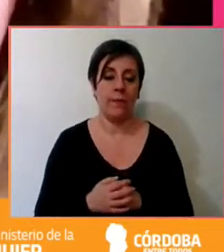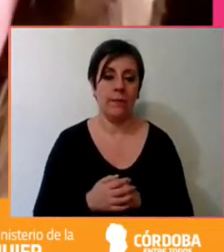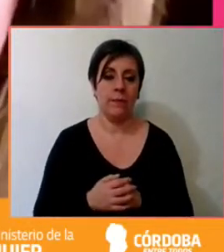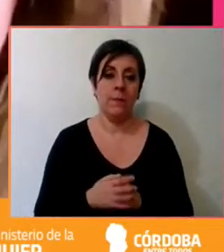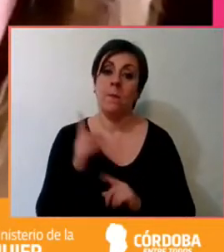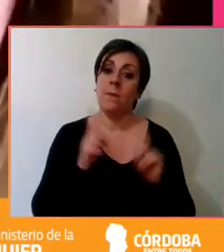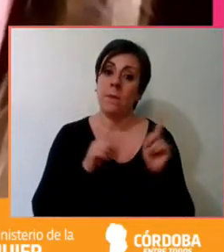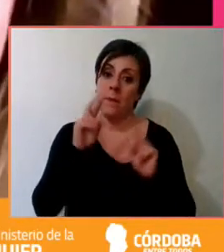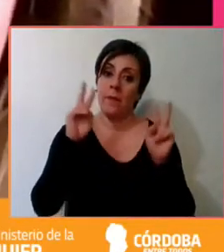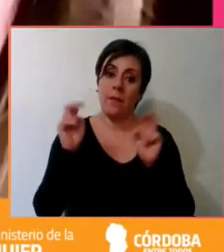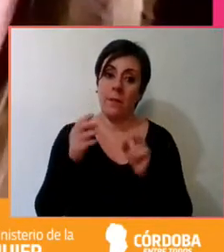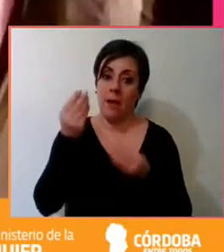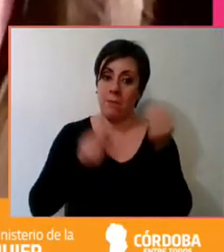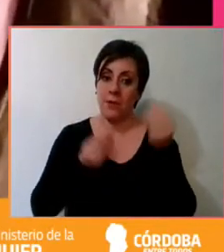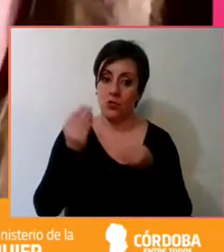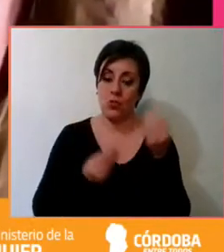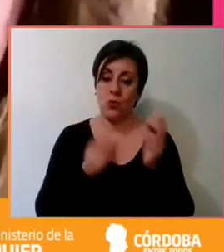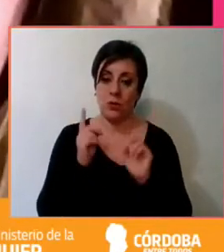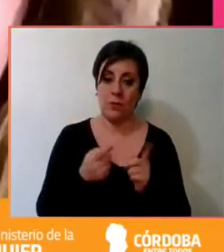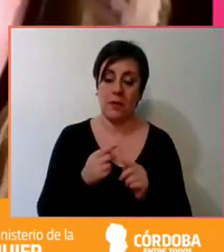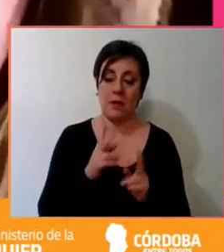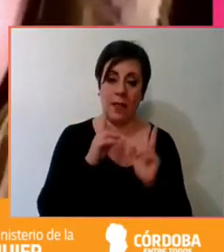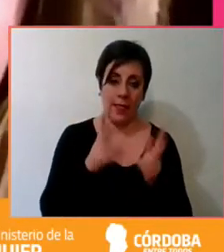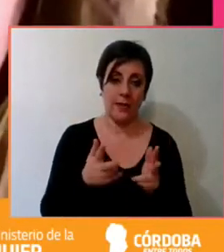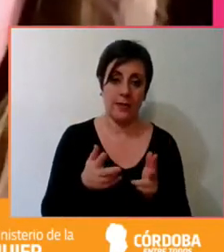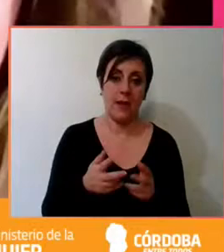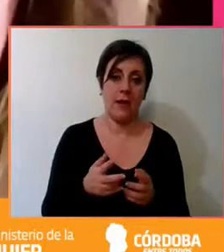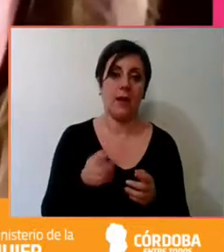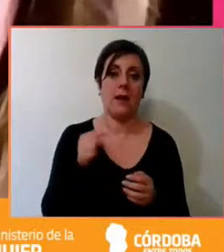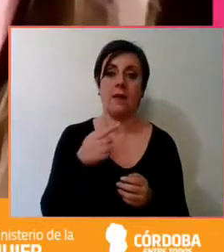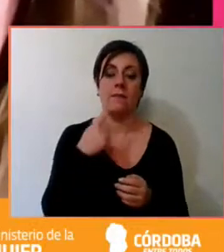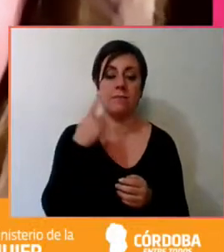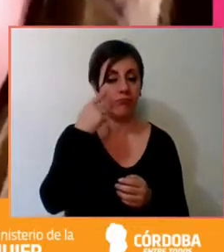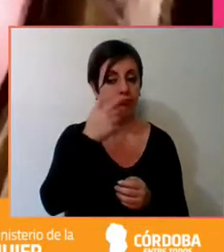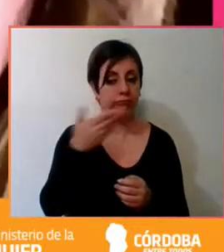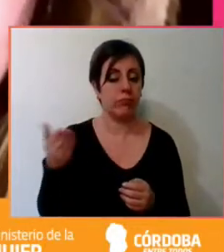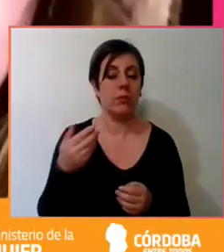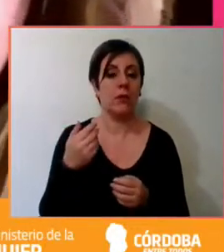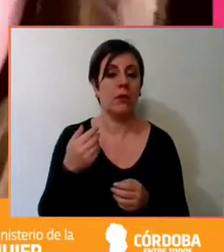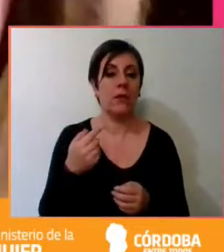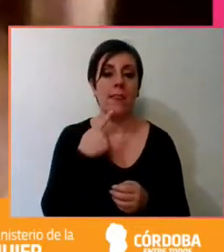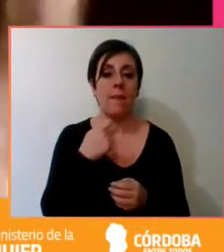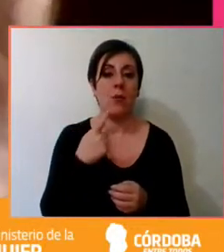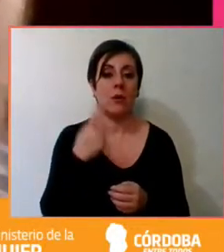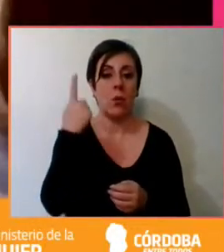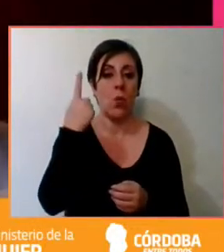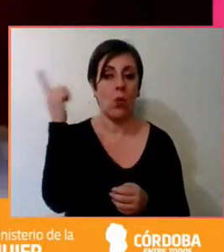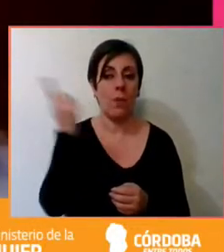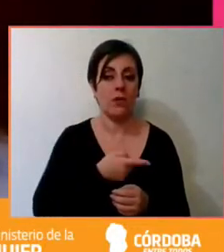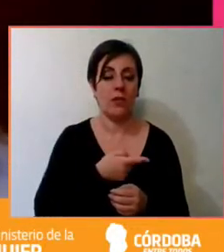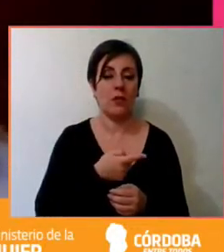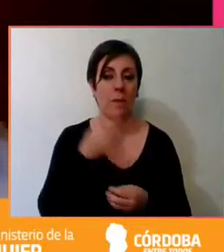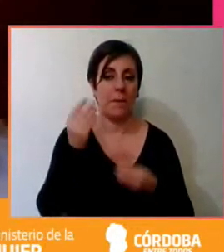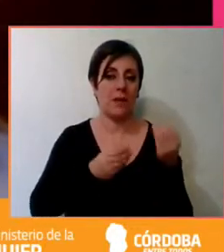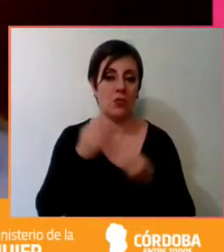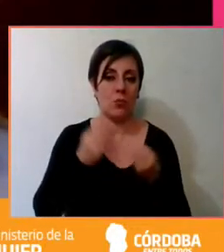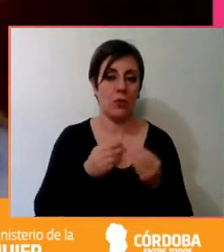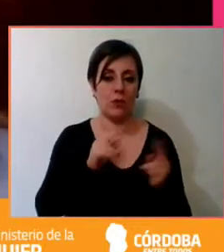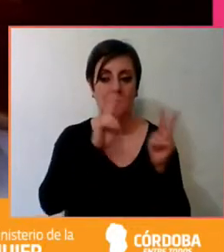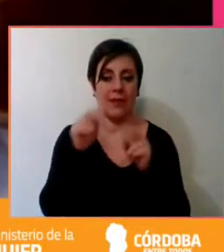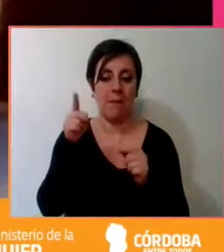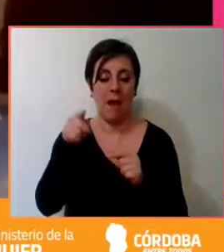algunos temas presupuestarios como el que les señalaba, donde damos cuenta de que solamente un 1% de los presupuestos se dedica a los temas